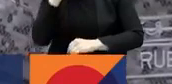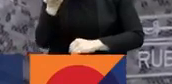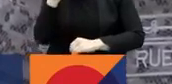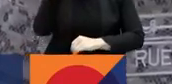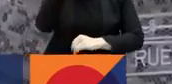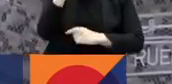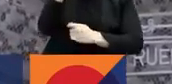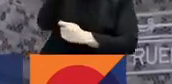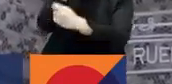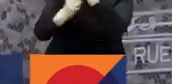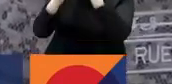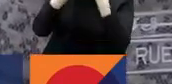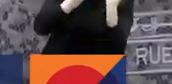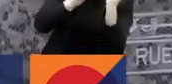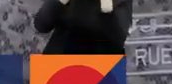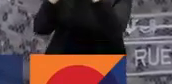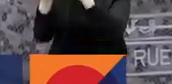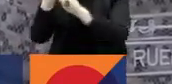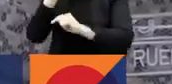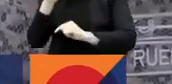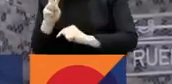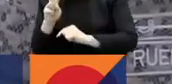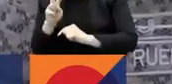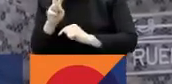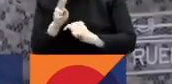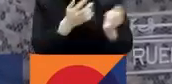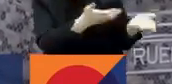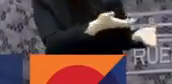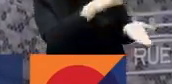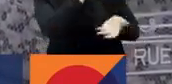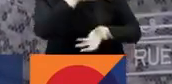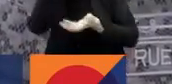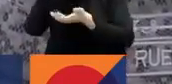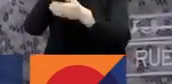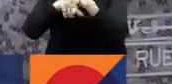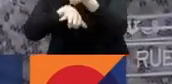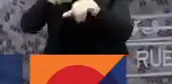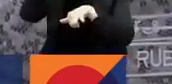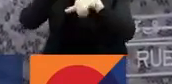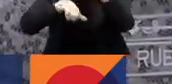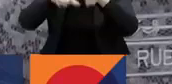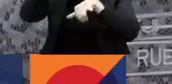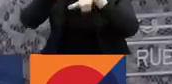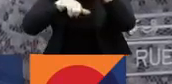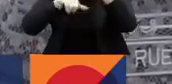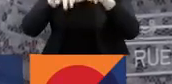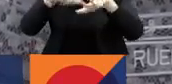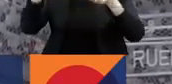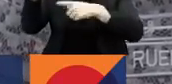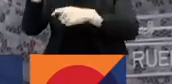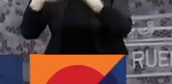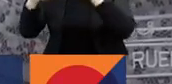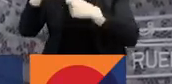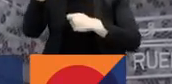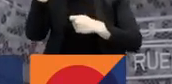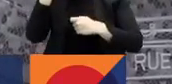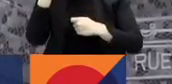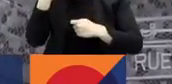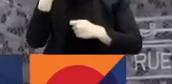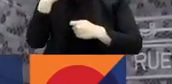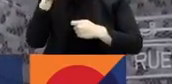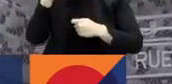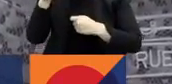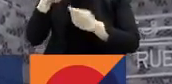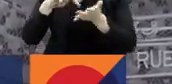salen hacia Venezuela y allí utilizan las pistas para exportar la coca y generar más recursos y ese combustible que alimenta